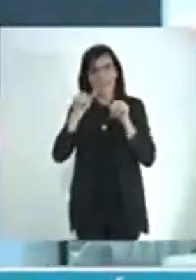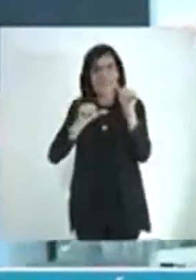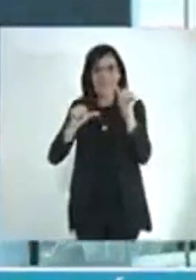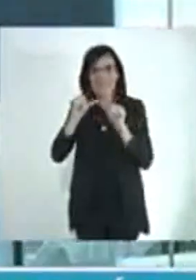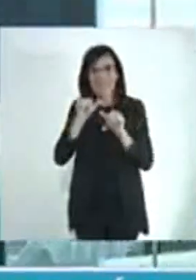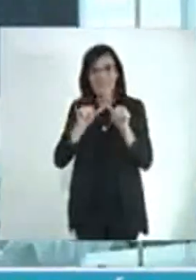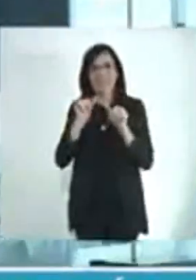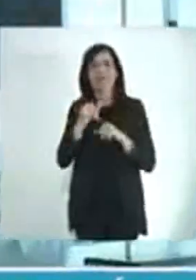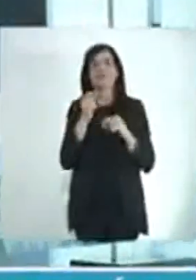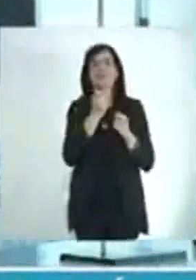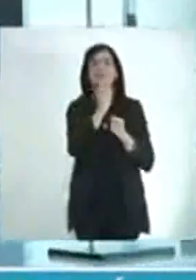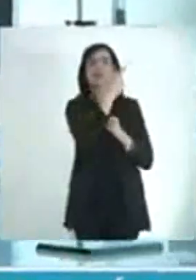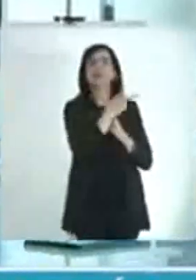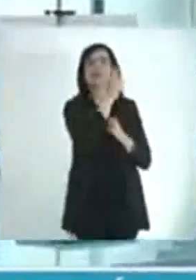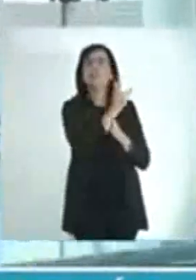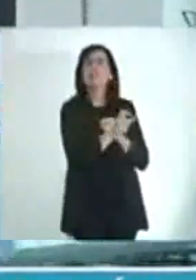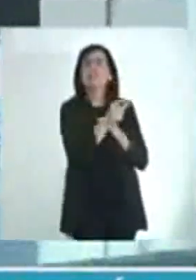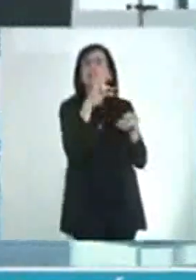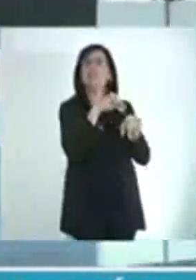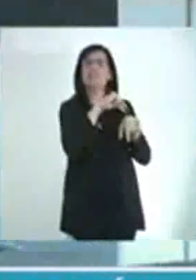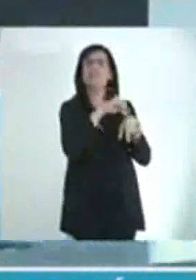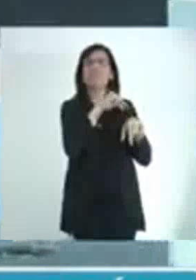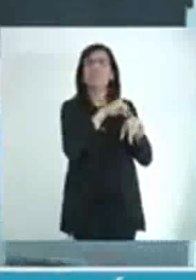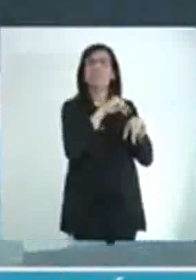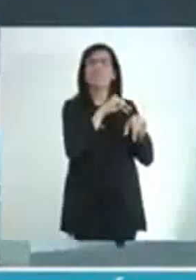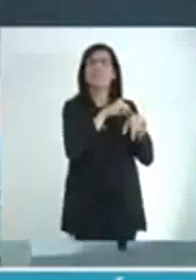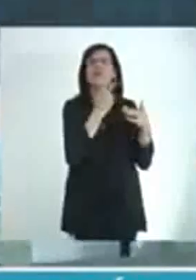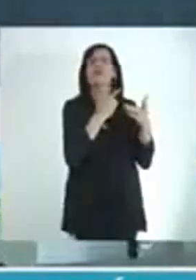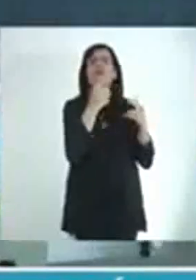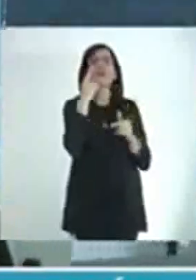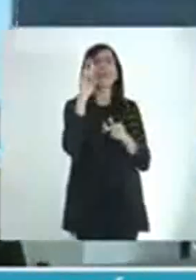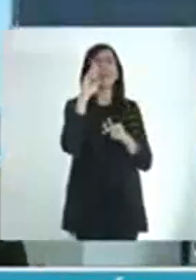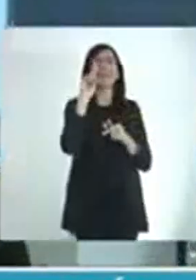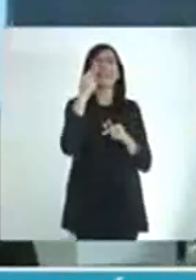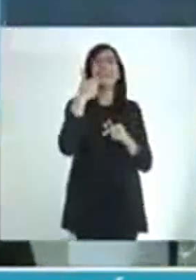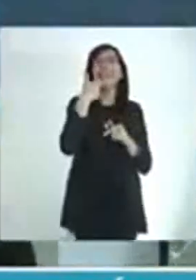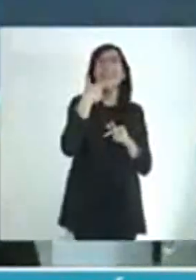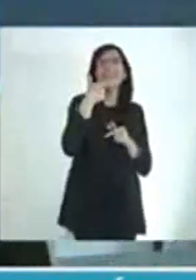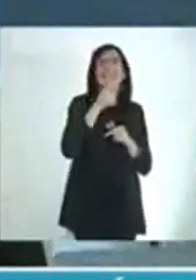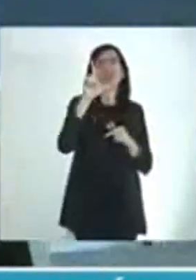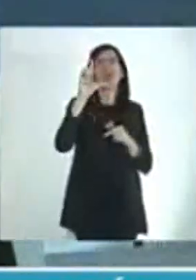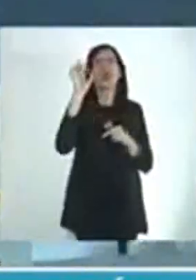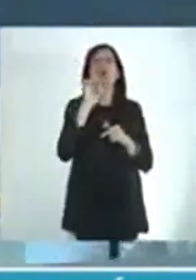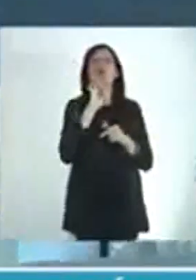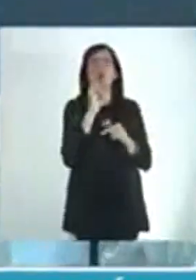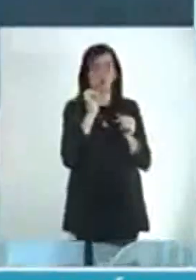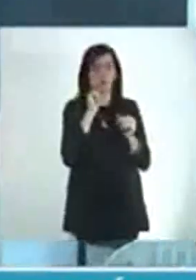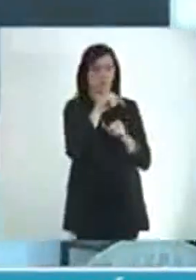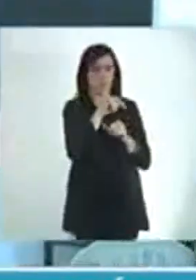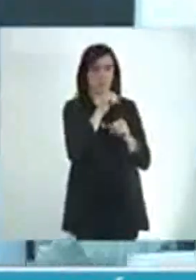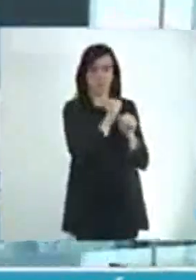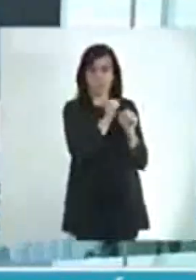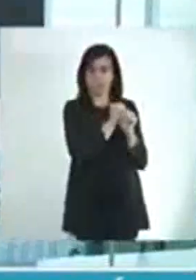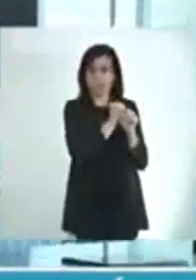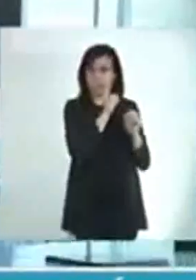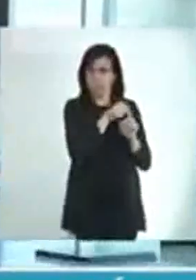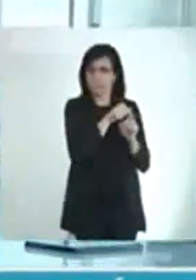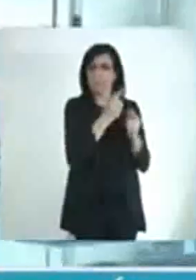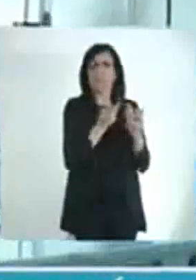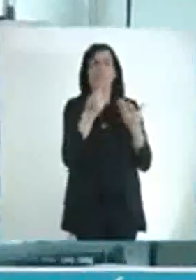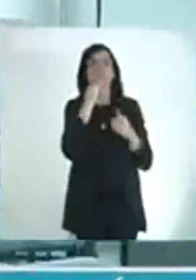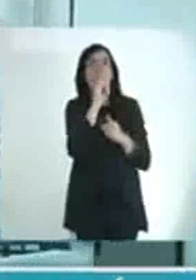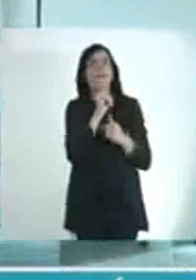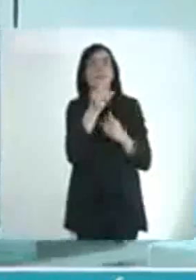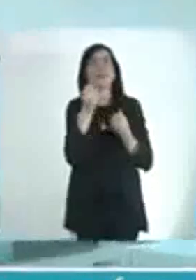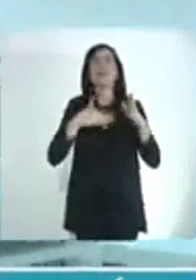presentar a la doctora Iris Loto Campo. Ella es referente del laboratorio de química, quien nos va a contar cómo trabajan